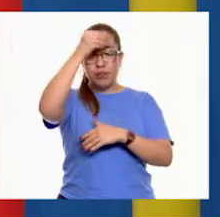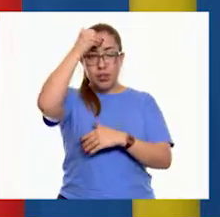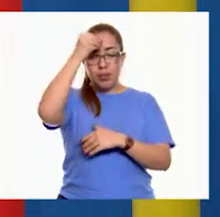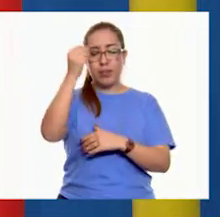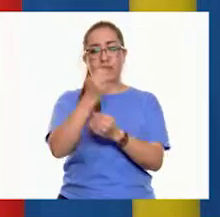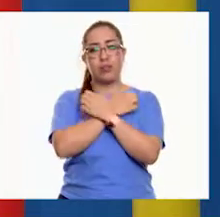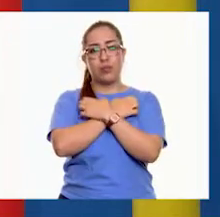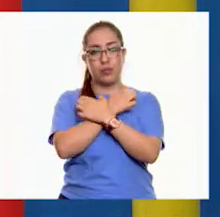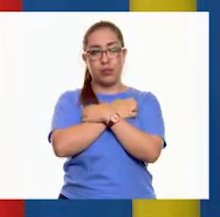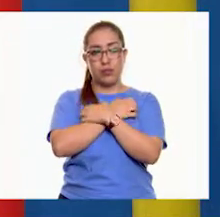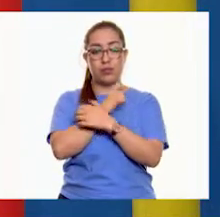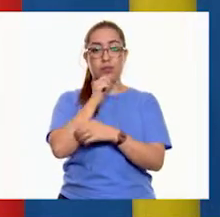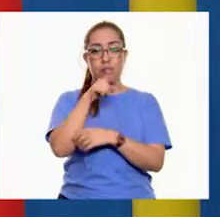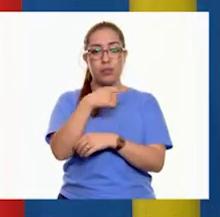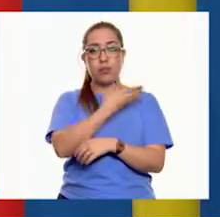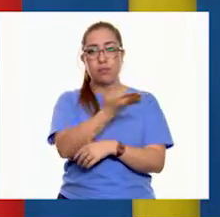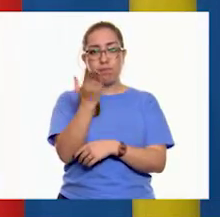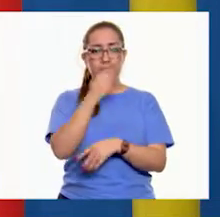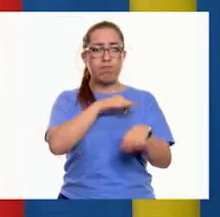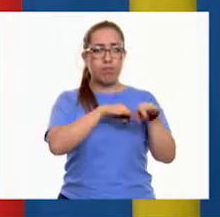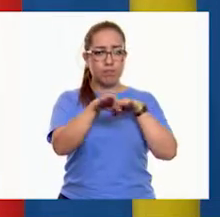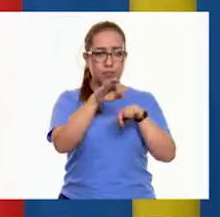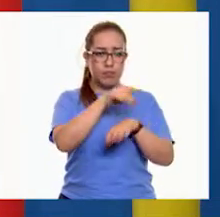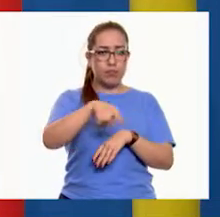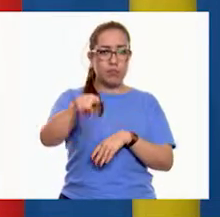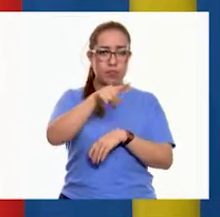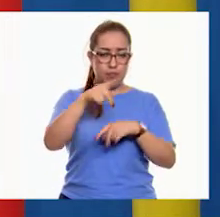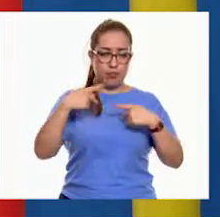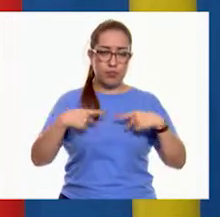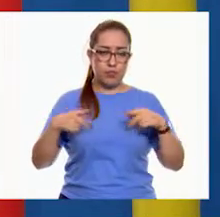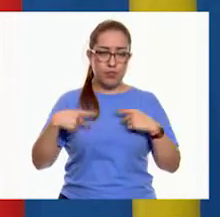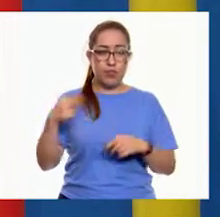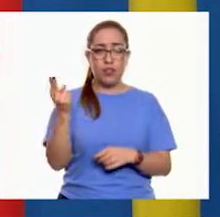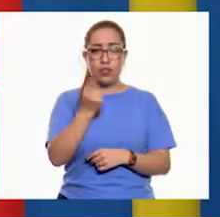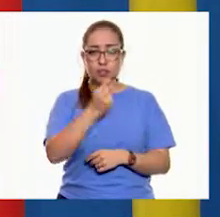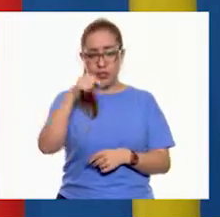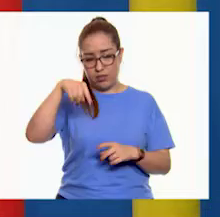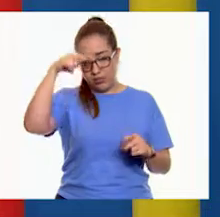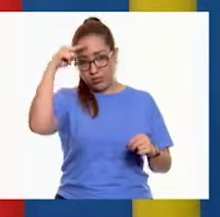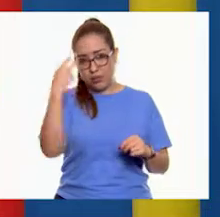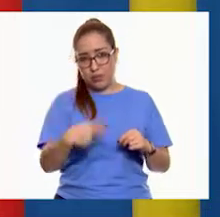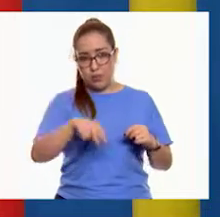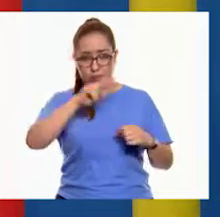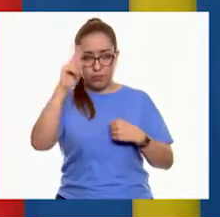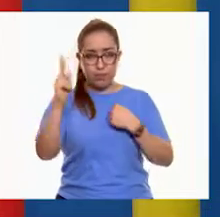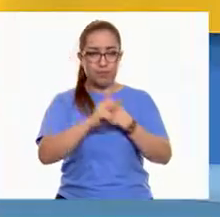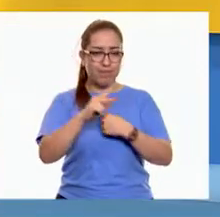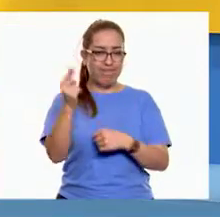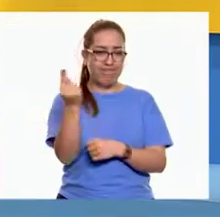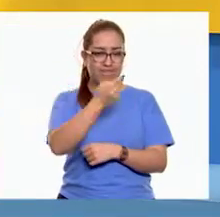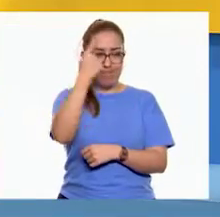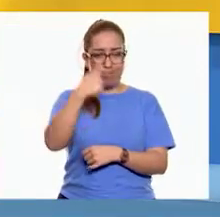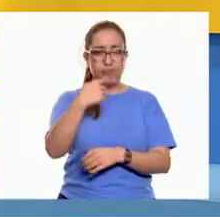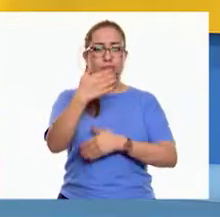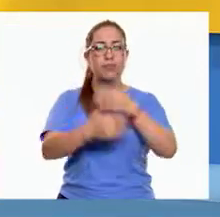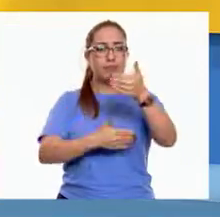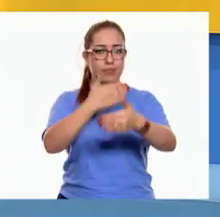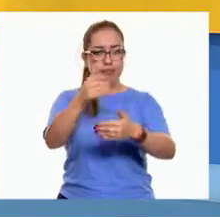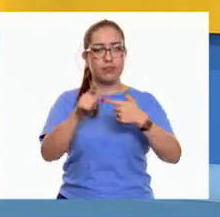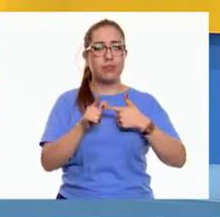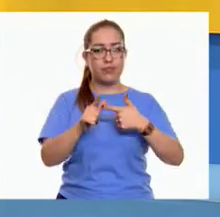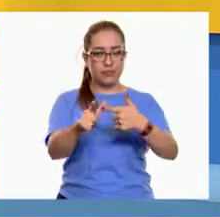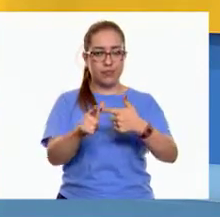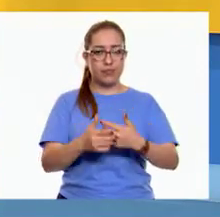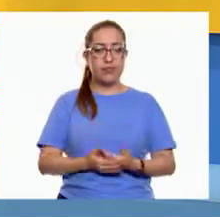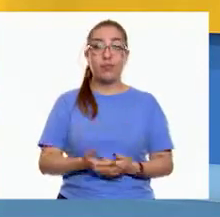y satisfacer la demanda de trabajadores calificados que necesita nuestro país para su desarrollo. Incluso ahora,